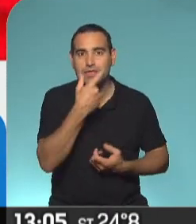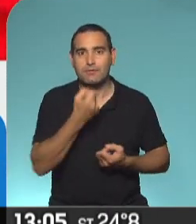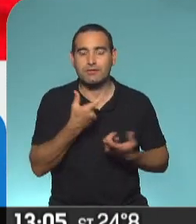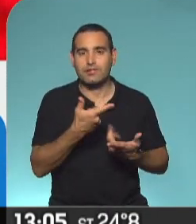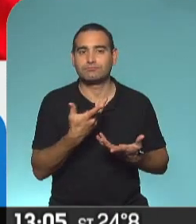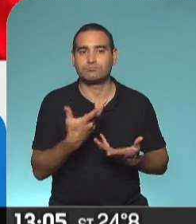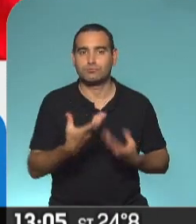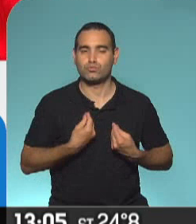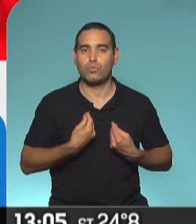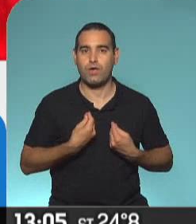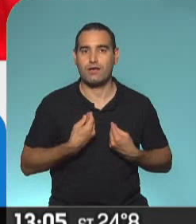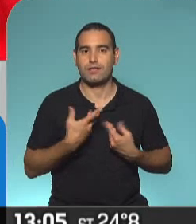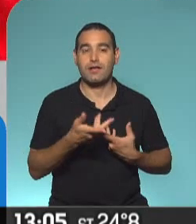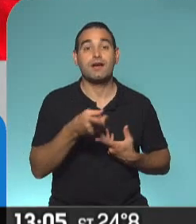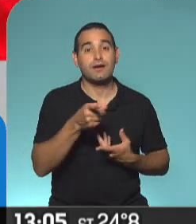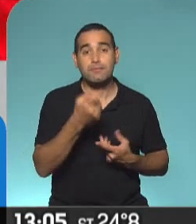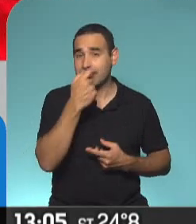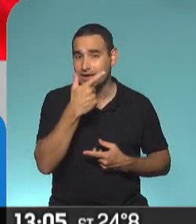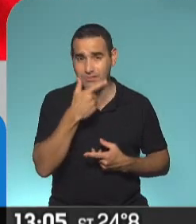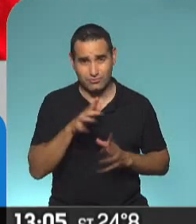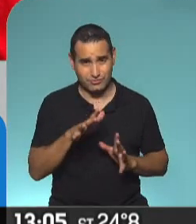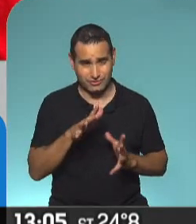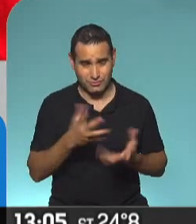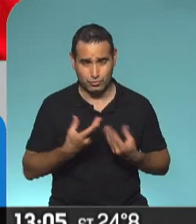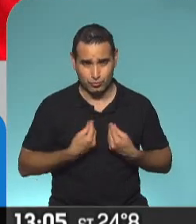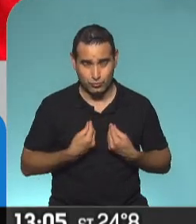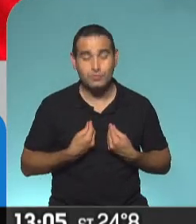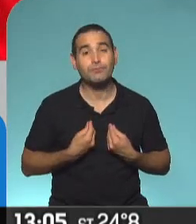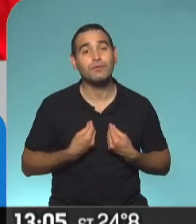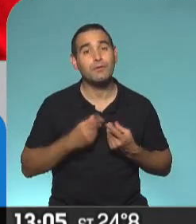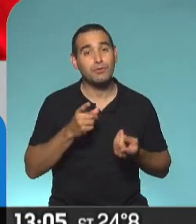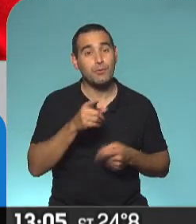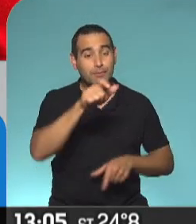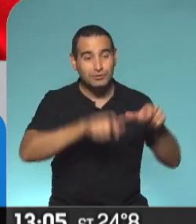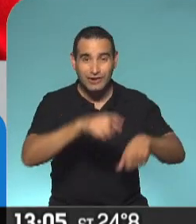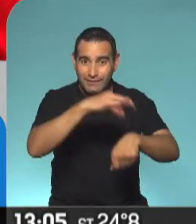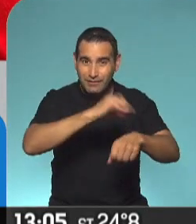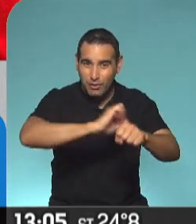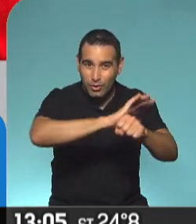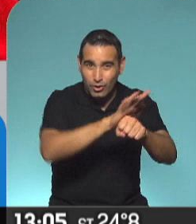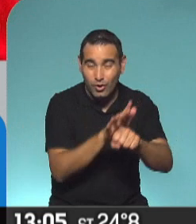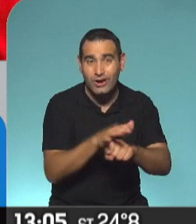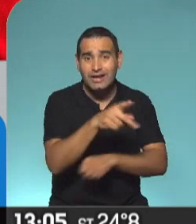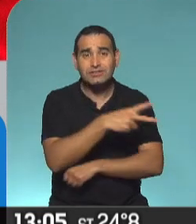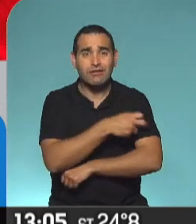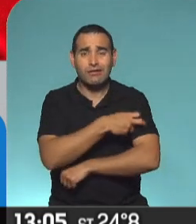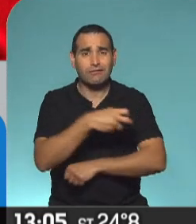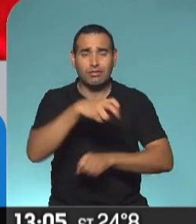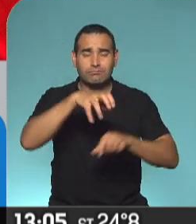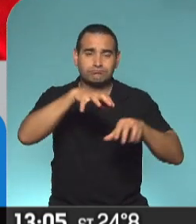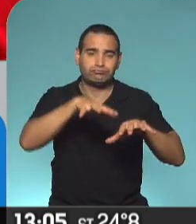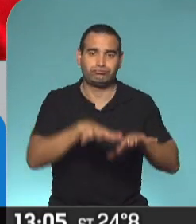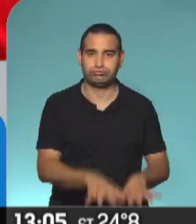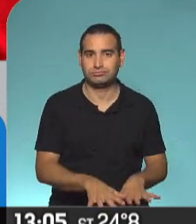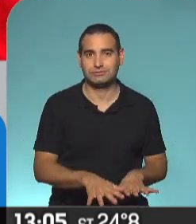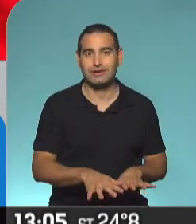sistema inmune. Este medicamento actúa de esa forma. Y en estos pacientes el sistema inmune está como desbocado.